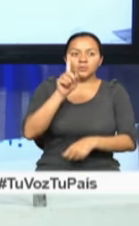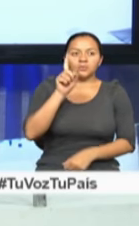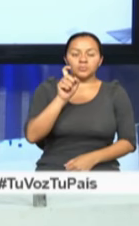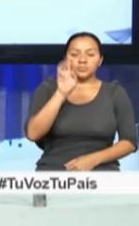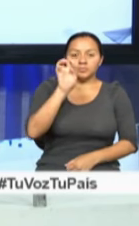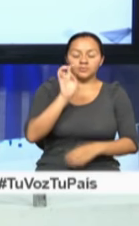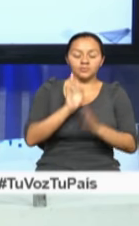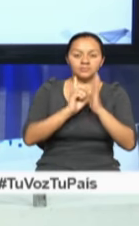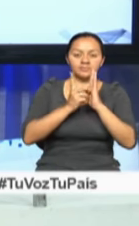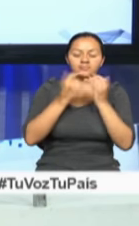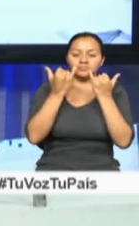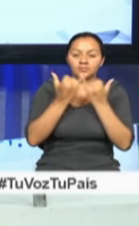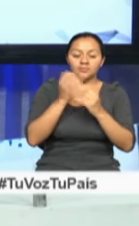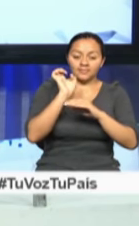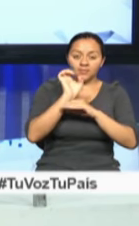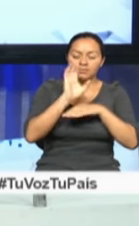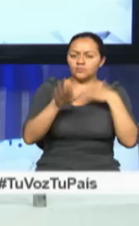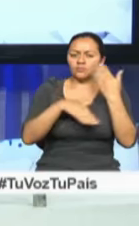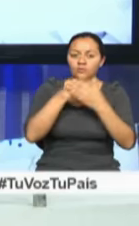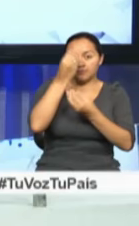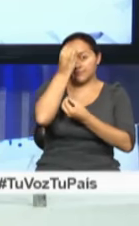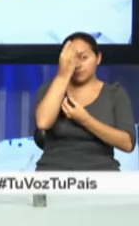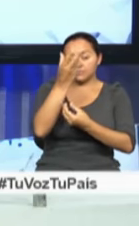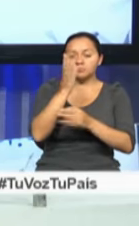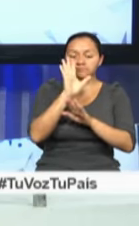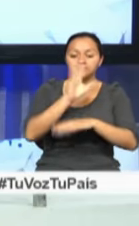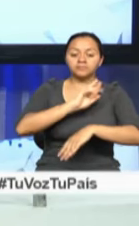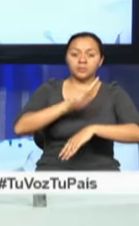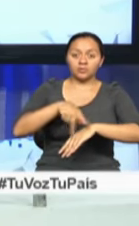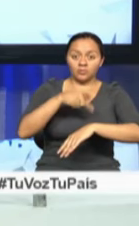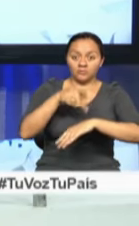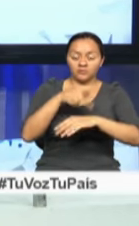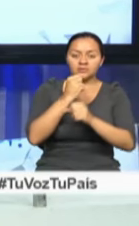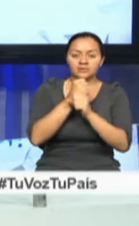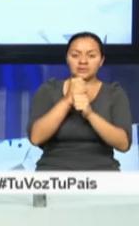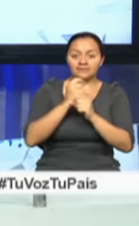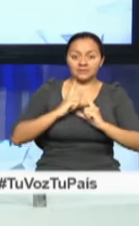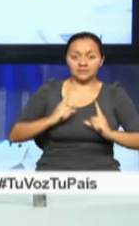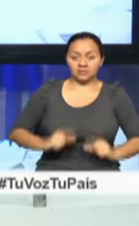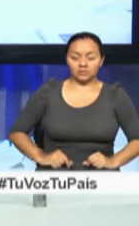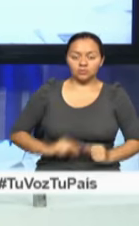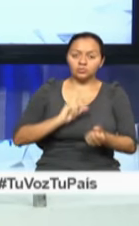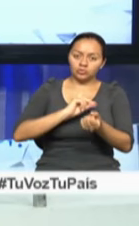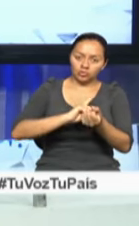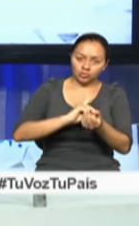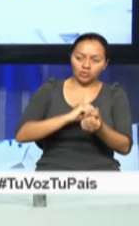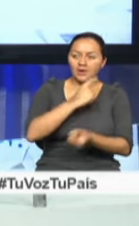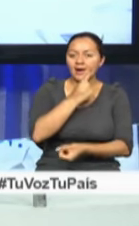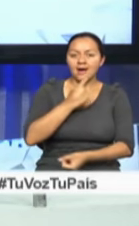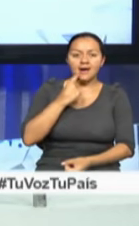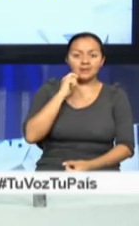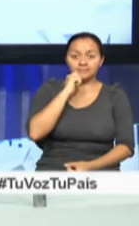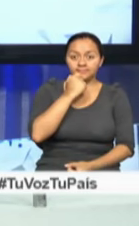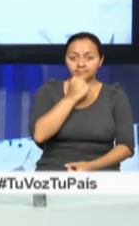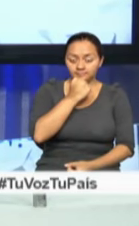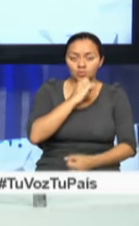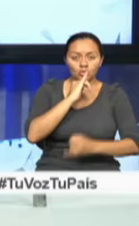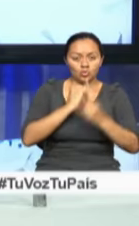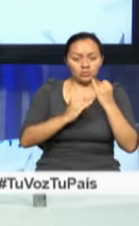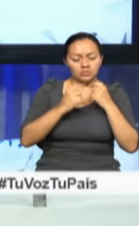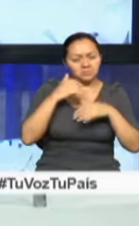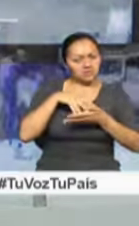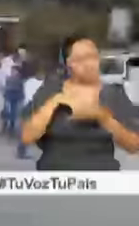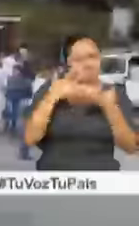noticia en Ecuador y el mundo. Los profesionales de la salud deberán rendir su examen de acreditación para ejercer la profesión.